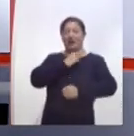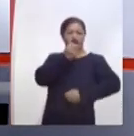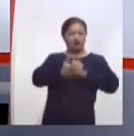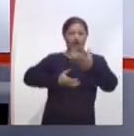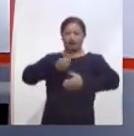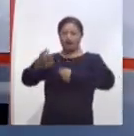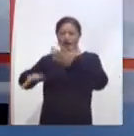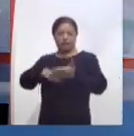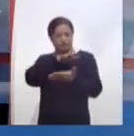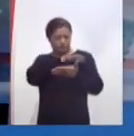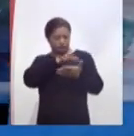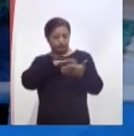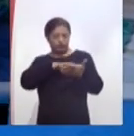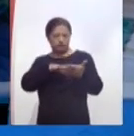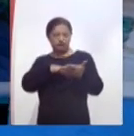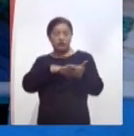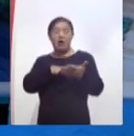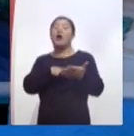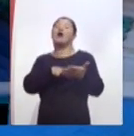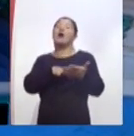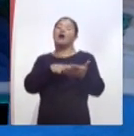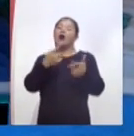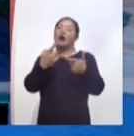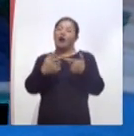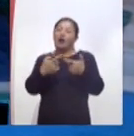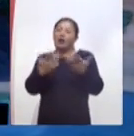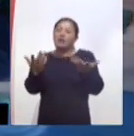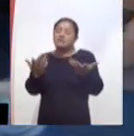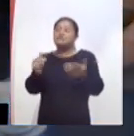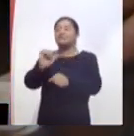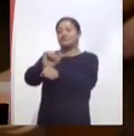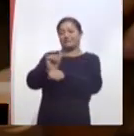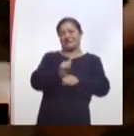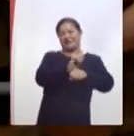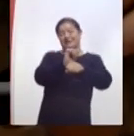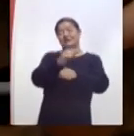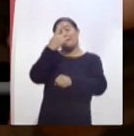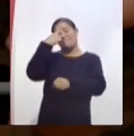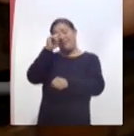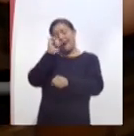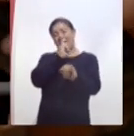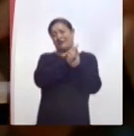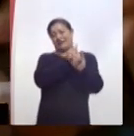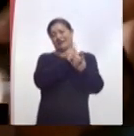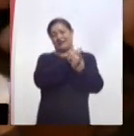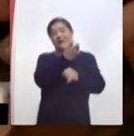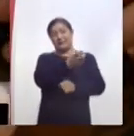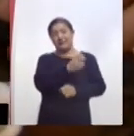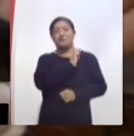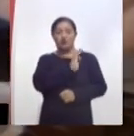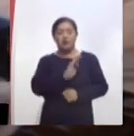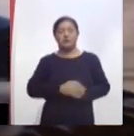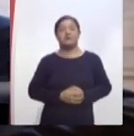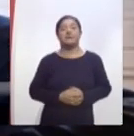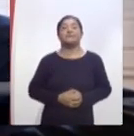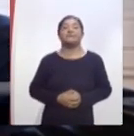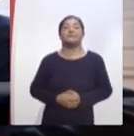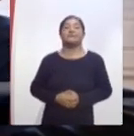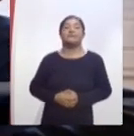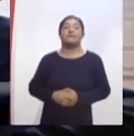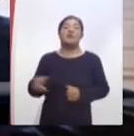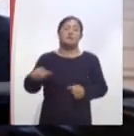del Internet. A fin de contribuir y mantener el aislamiento voluntario como medida para evitar la propagación del